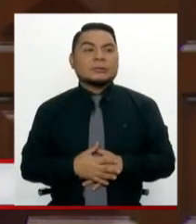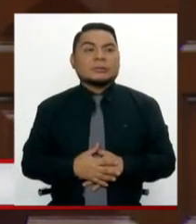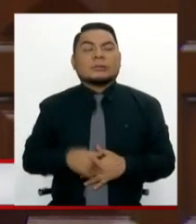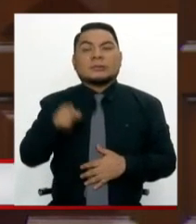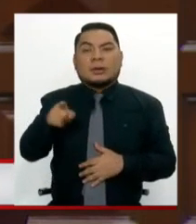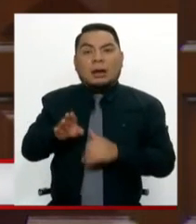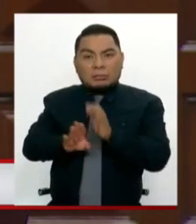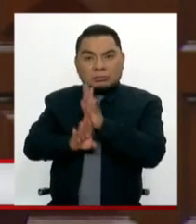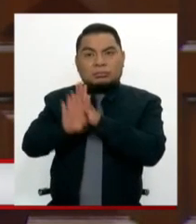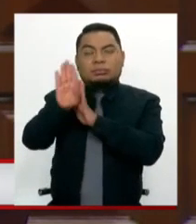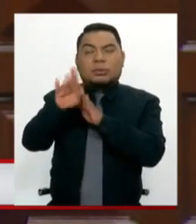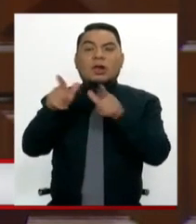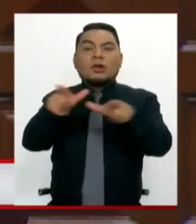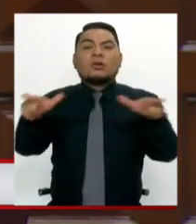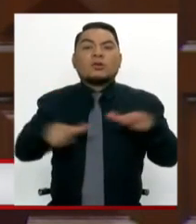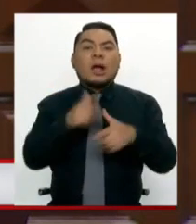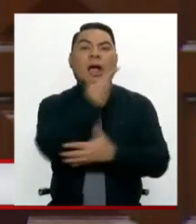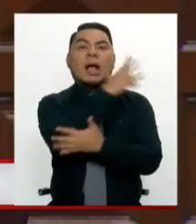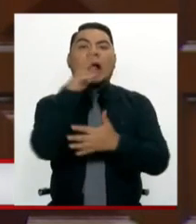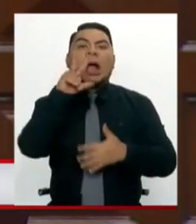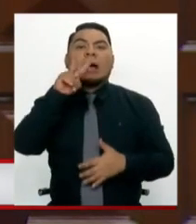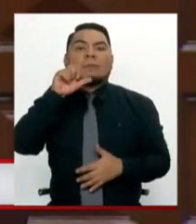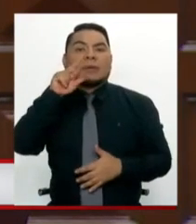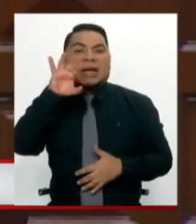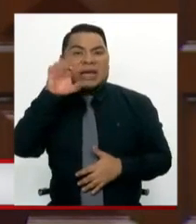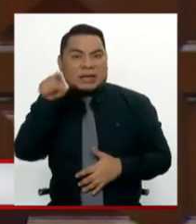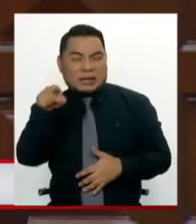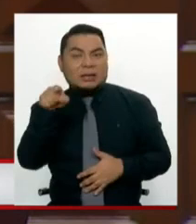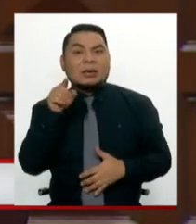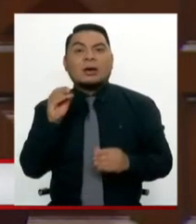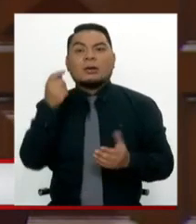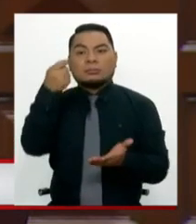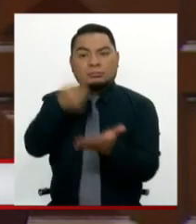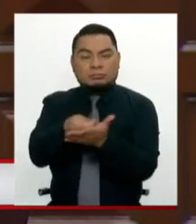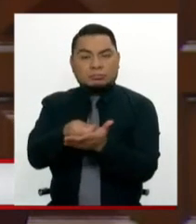el desarrollo de la zona del Brae, se ha incluido montos para